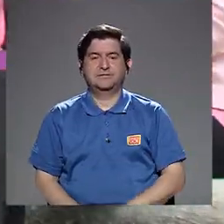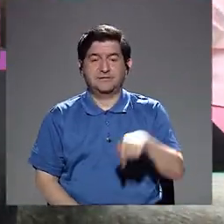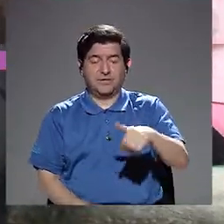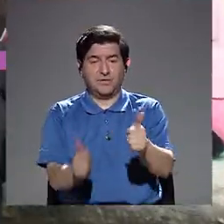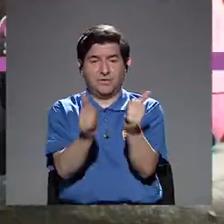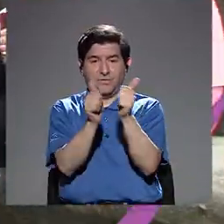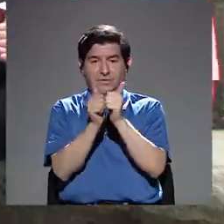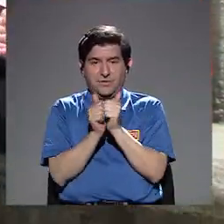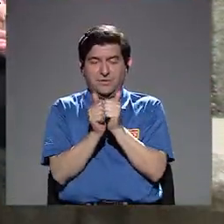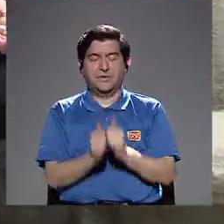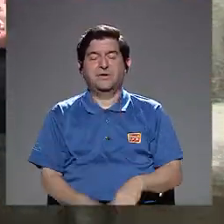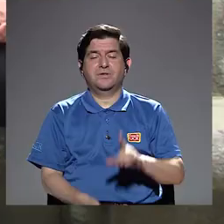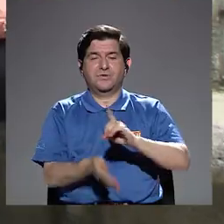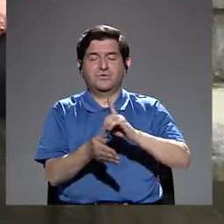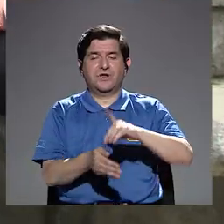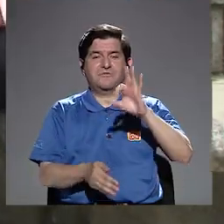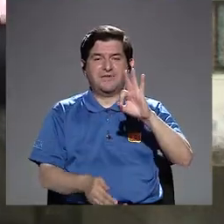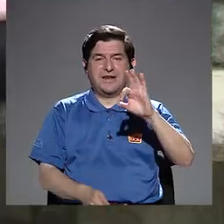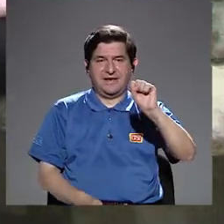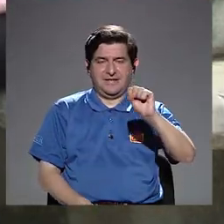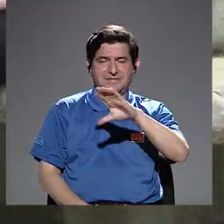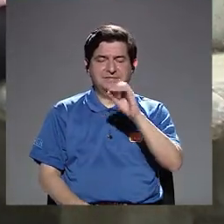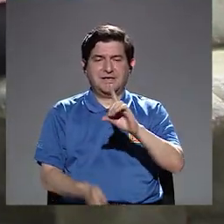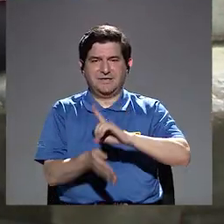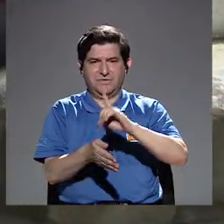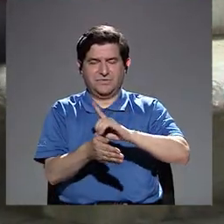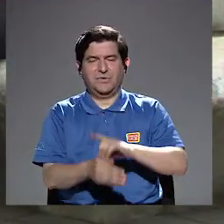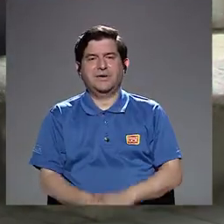el día de hoy la doctora Felicia Solano y la doctora